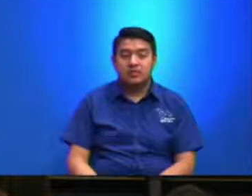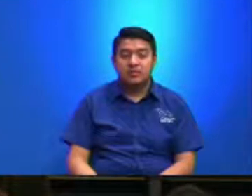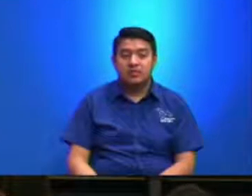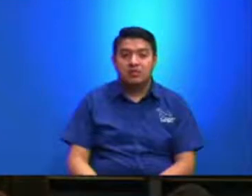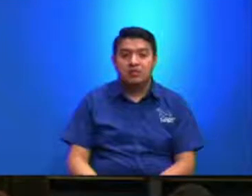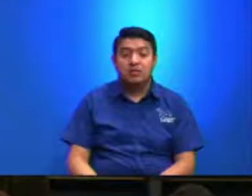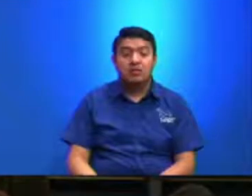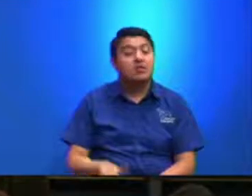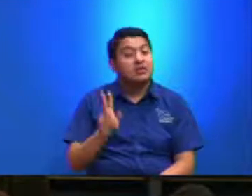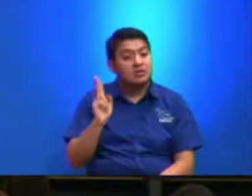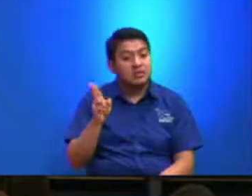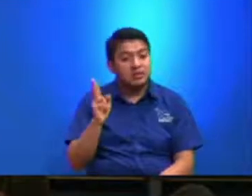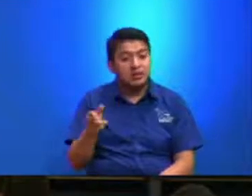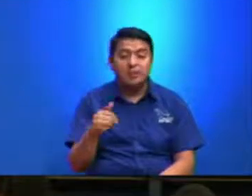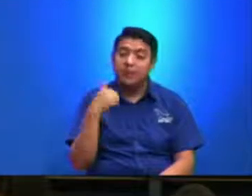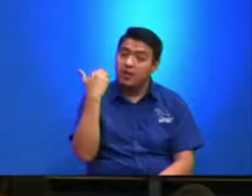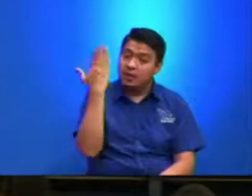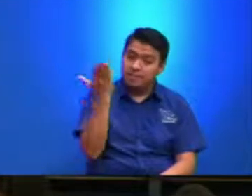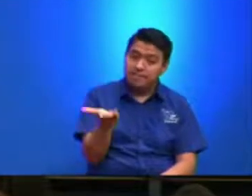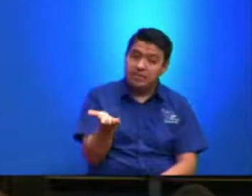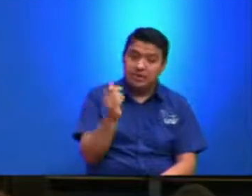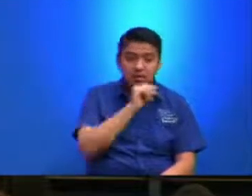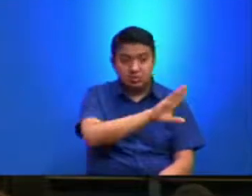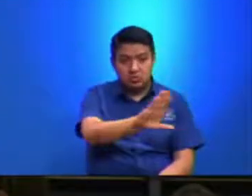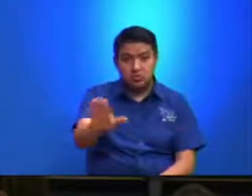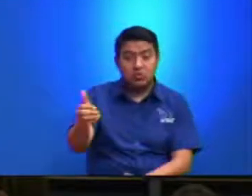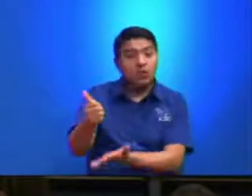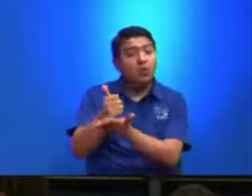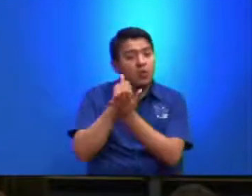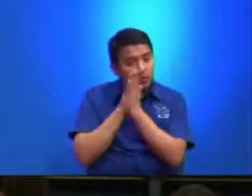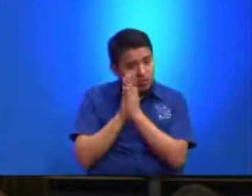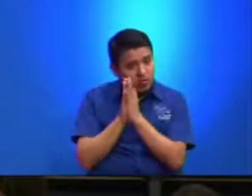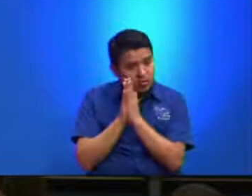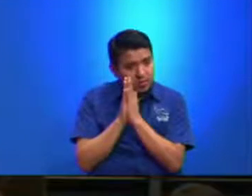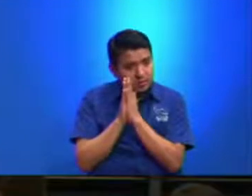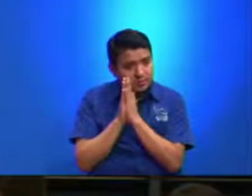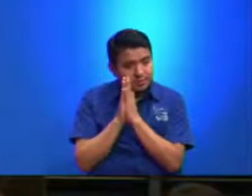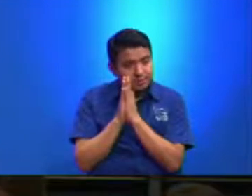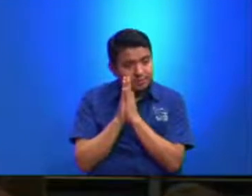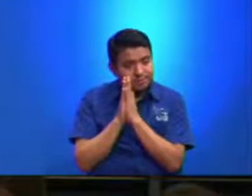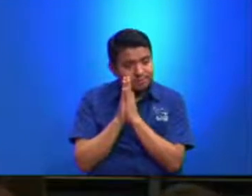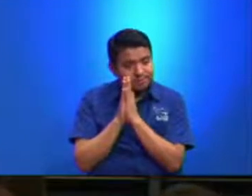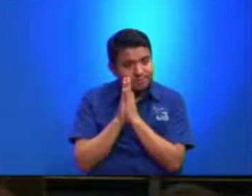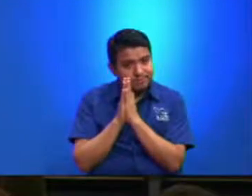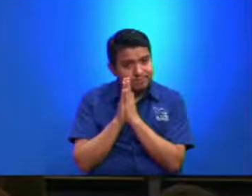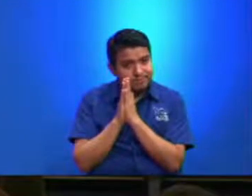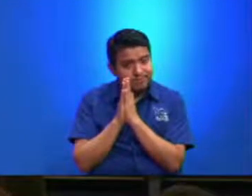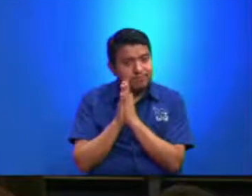siempre pedíamos oración. Pero sí fue una batalla, pero terrible.